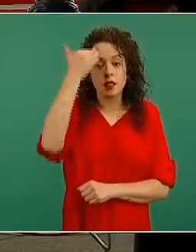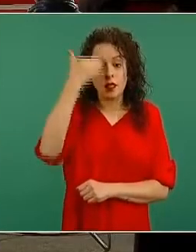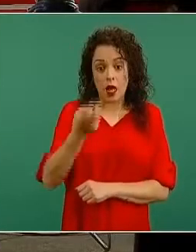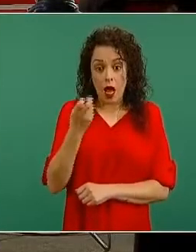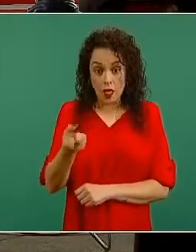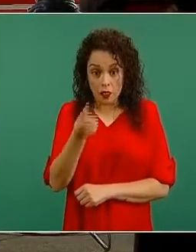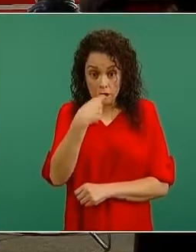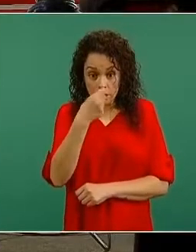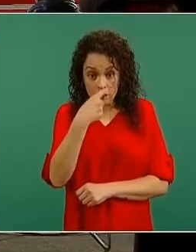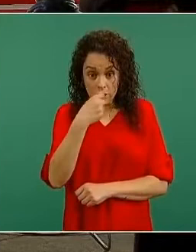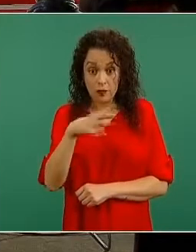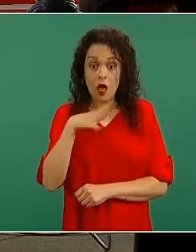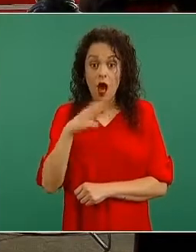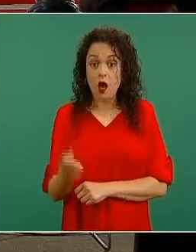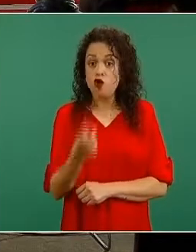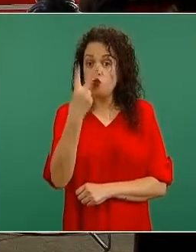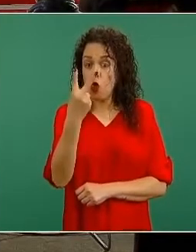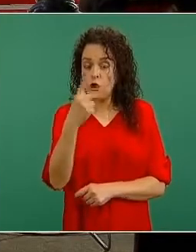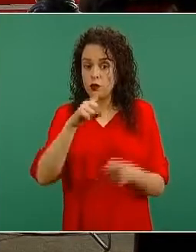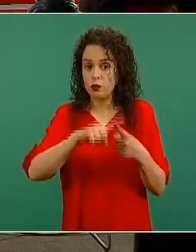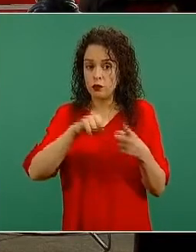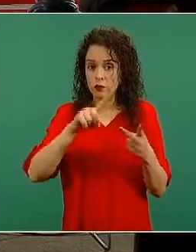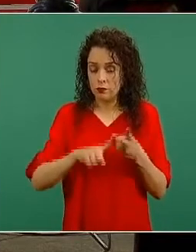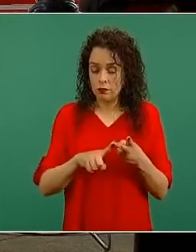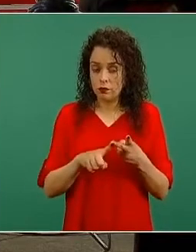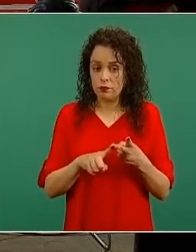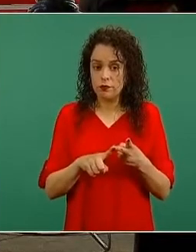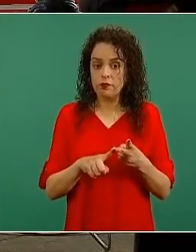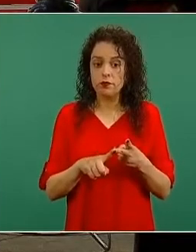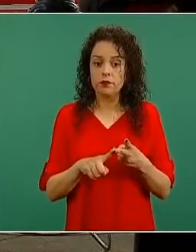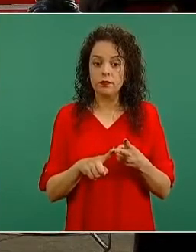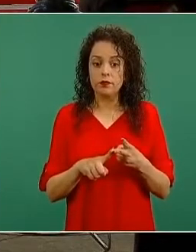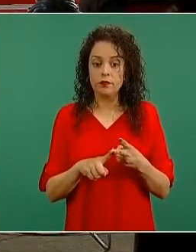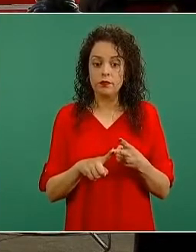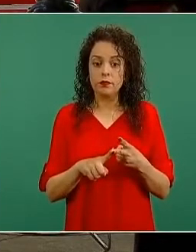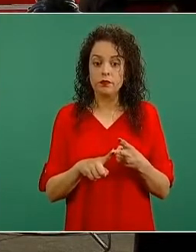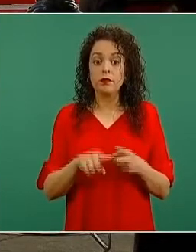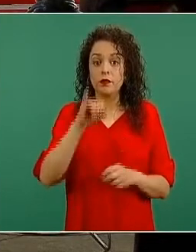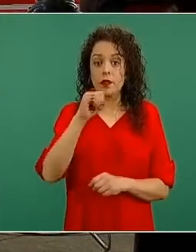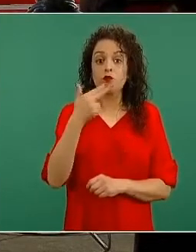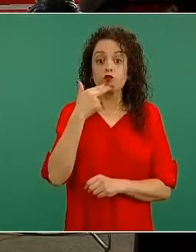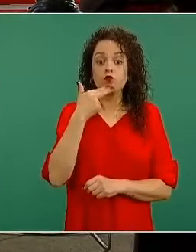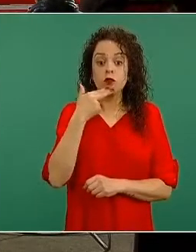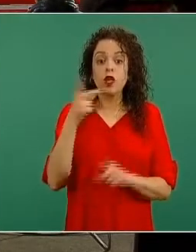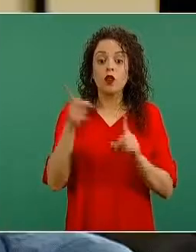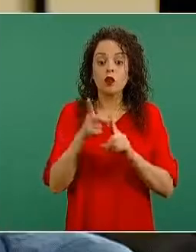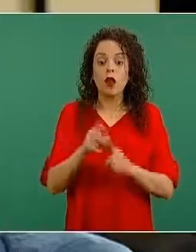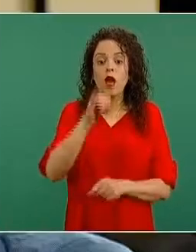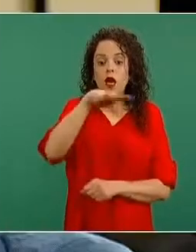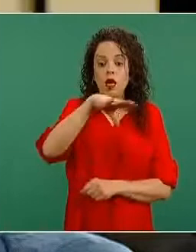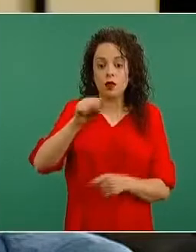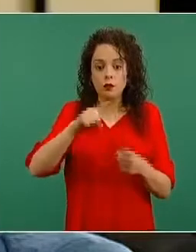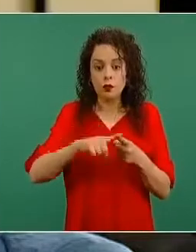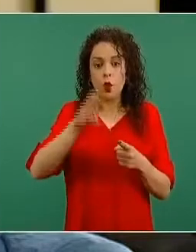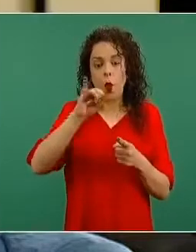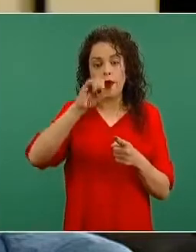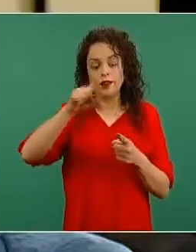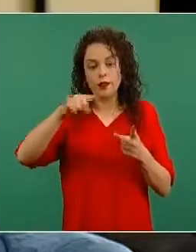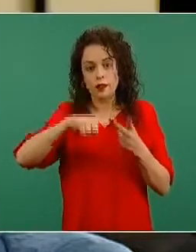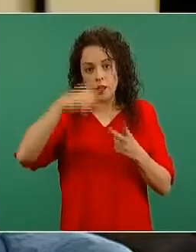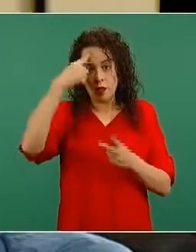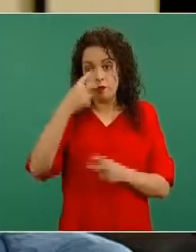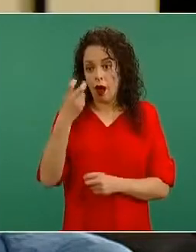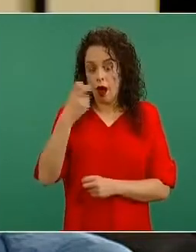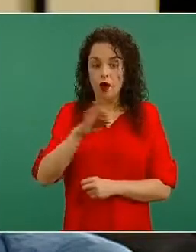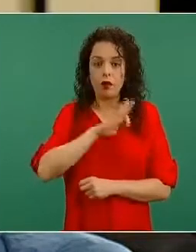medicamentos, hay dos en especial, que si se van a contemplar eventualmente en el cuadro del IMSS, ¿no? O del ISSSTE, para que sean medicamentos que vengan